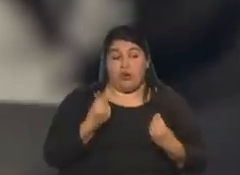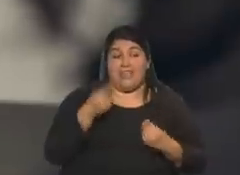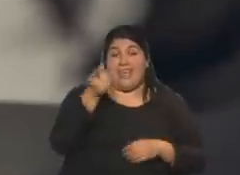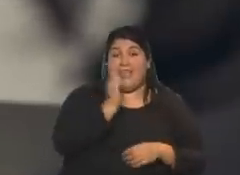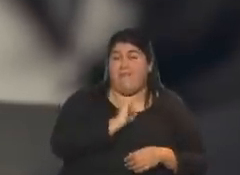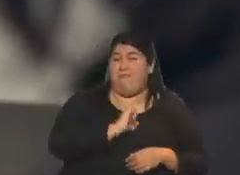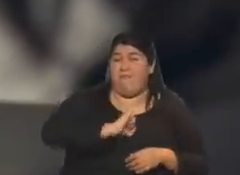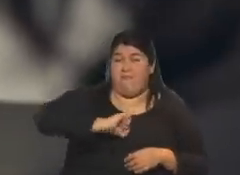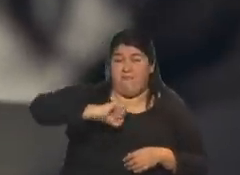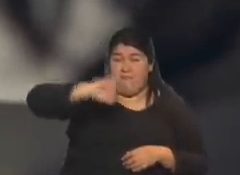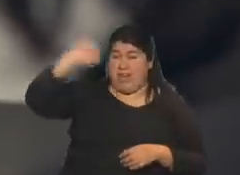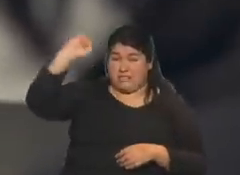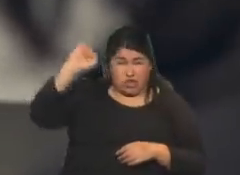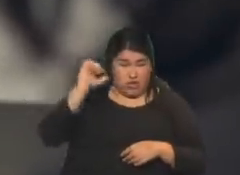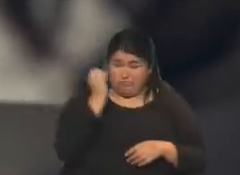tan alta,